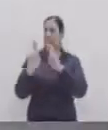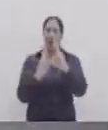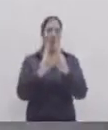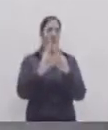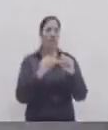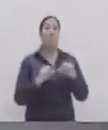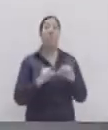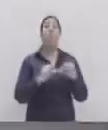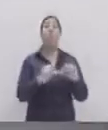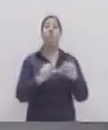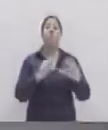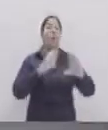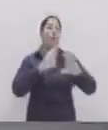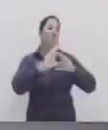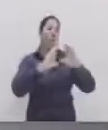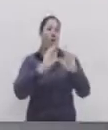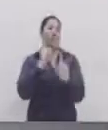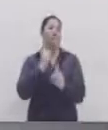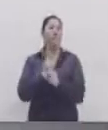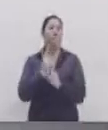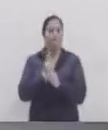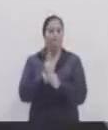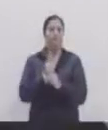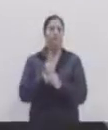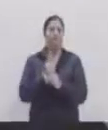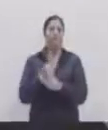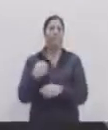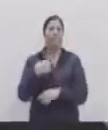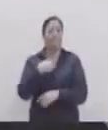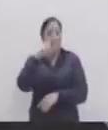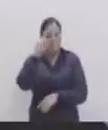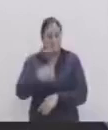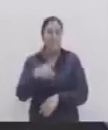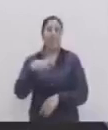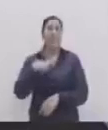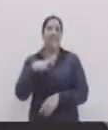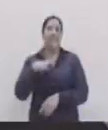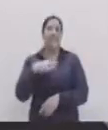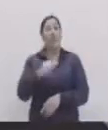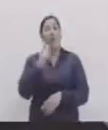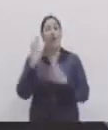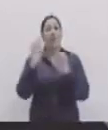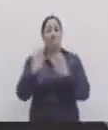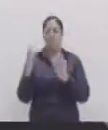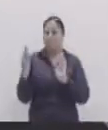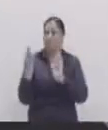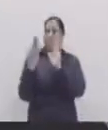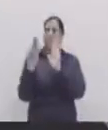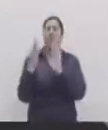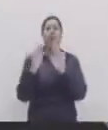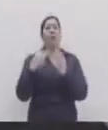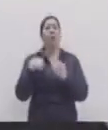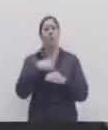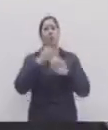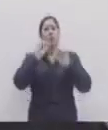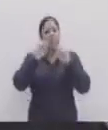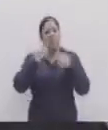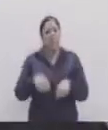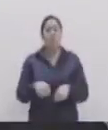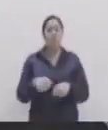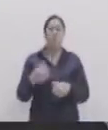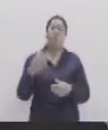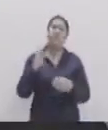relación constante, esa comunicación asertiva que debe existir entre las personas más allegadas para poder en algún momento,